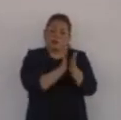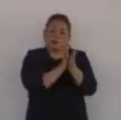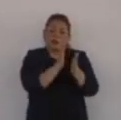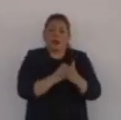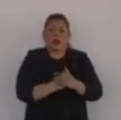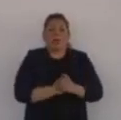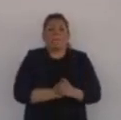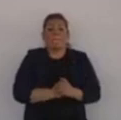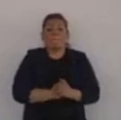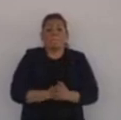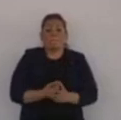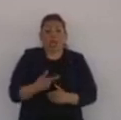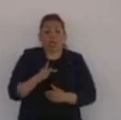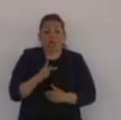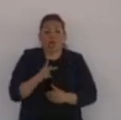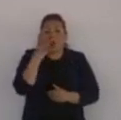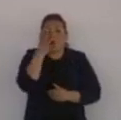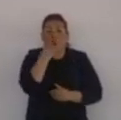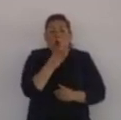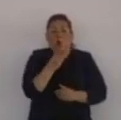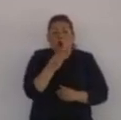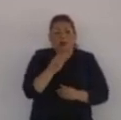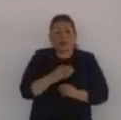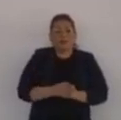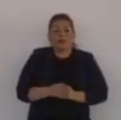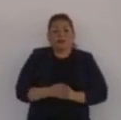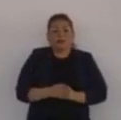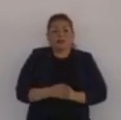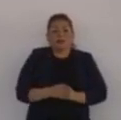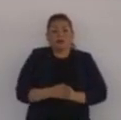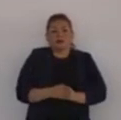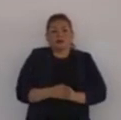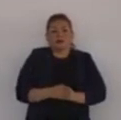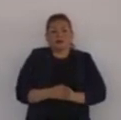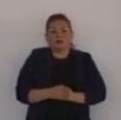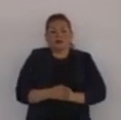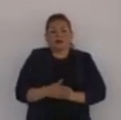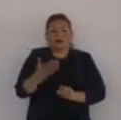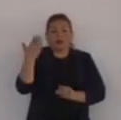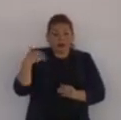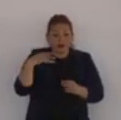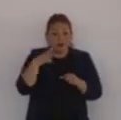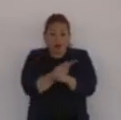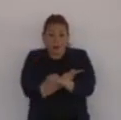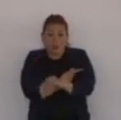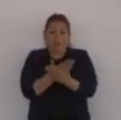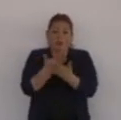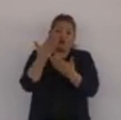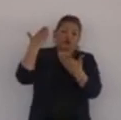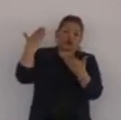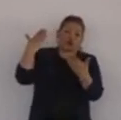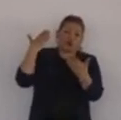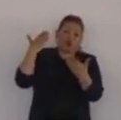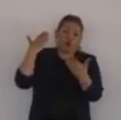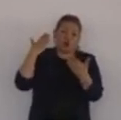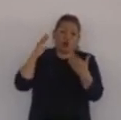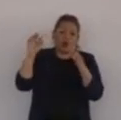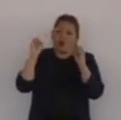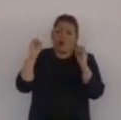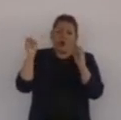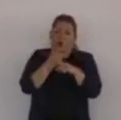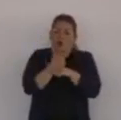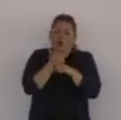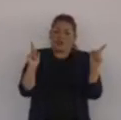Pero lo más bonito de todo ya no solo es ver lo que había en el pasado, sino la diferencia con